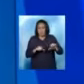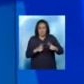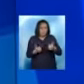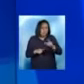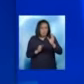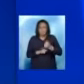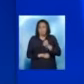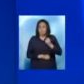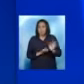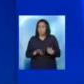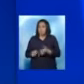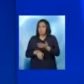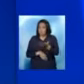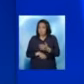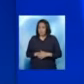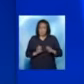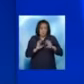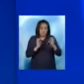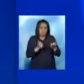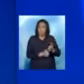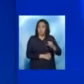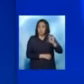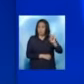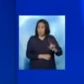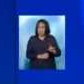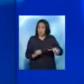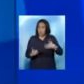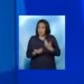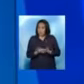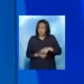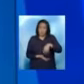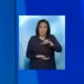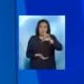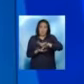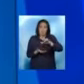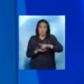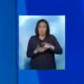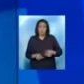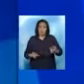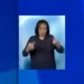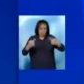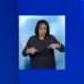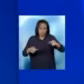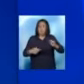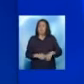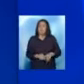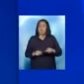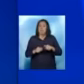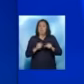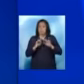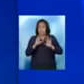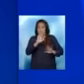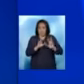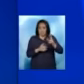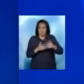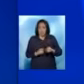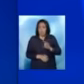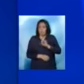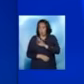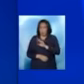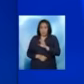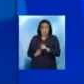ganar. Bien, y además la selección uruguaya llegó a Lima para enfrentar a Perú por la fecha 13 de las eliminatorias. Suárez,